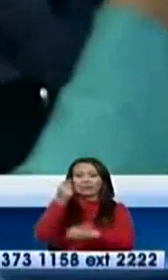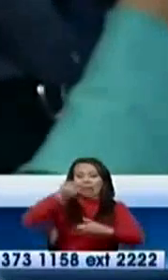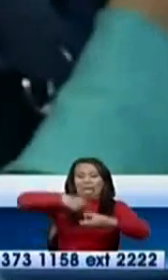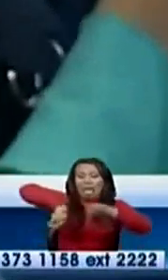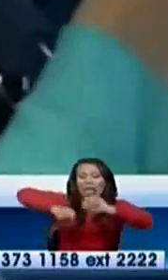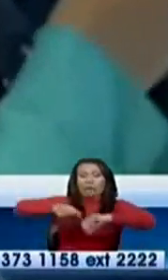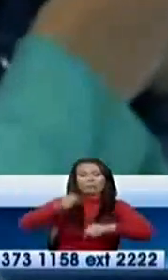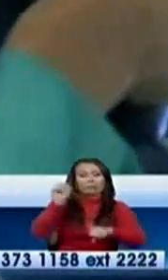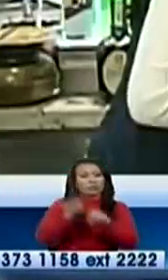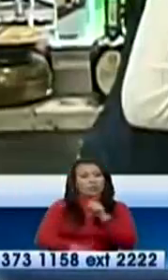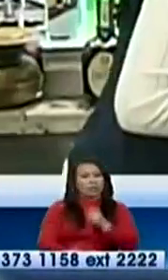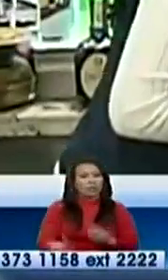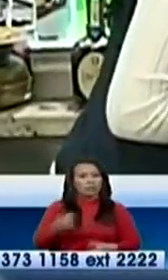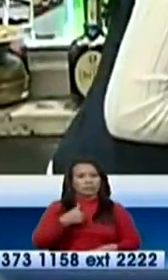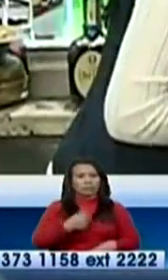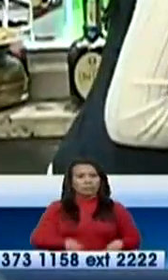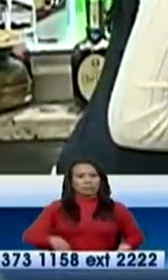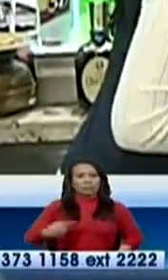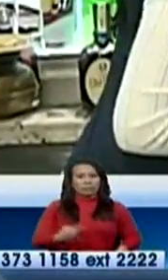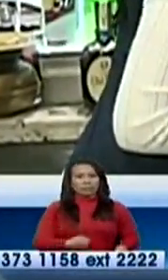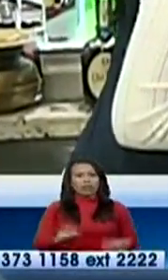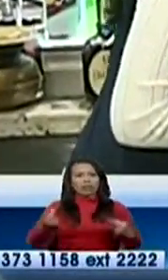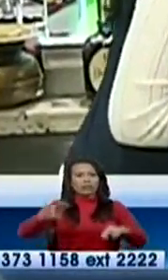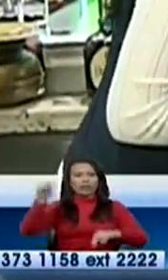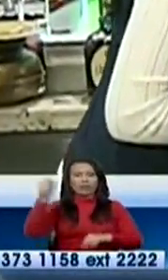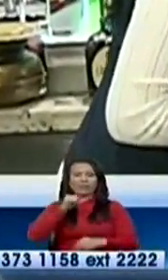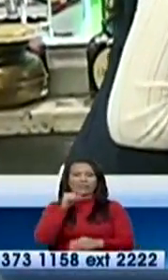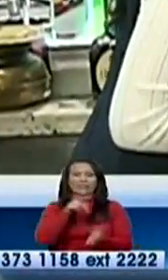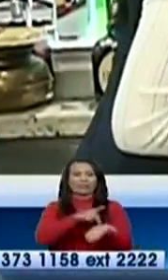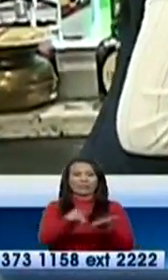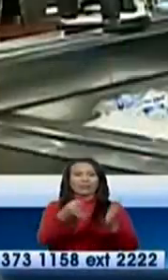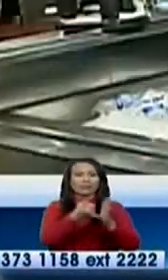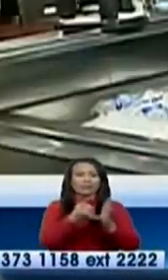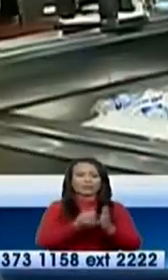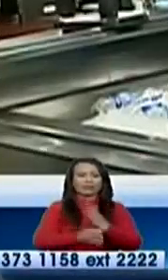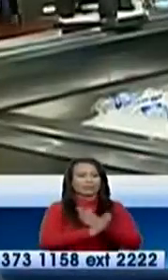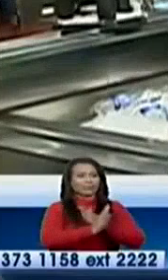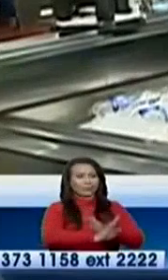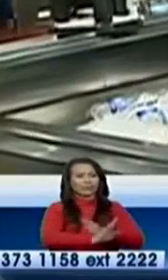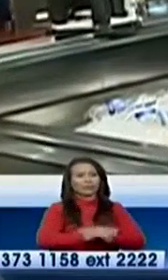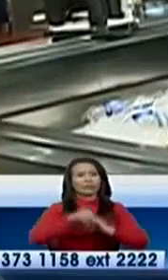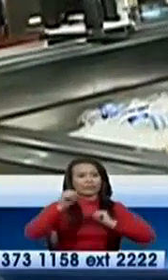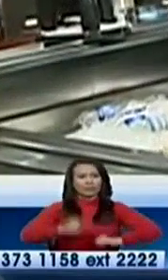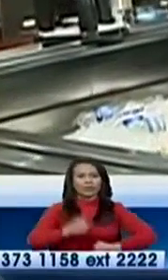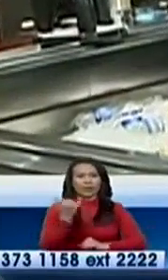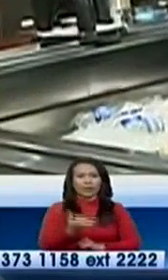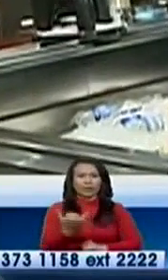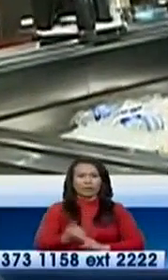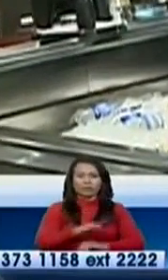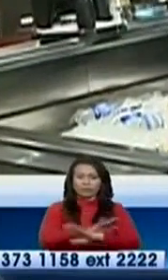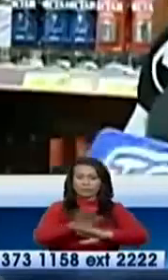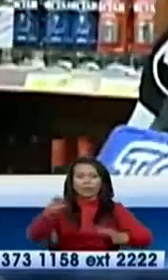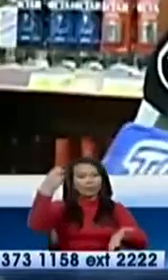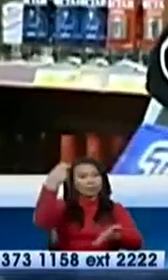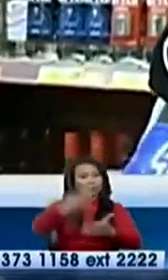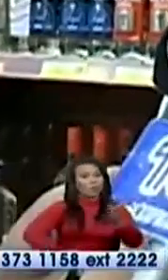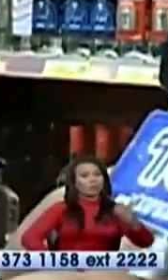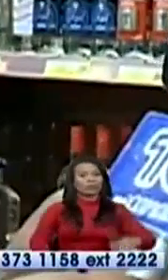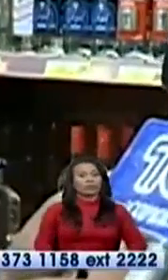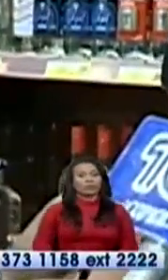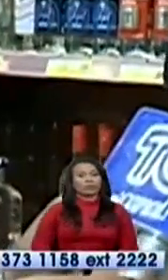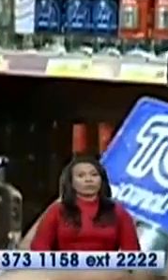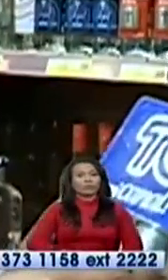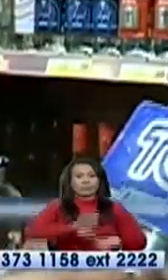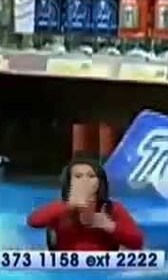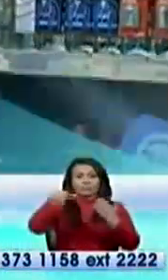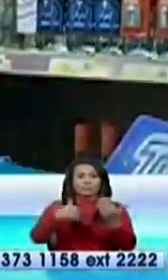durante este tiempo los agentes de la aduana han realizado operativos preventivos, pero ahora los operativos son ya de sanción. Todos están